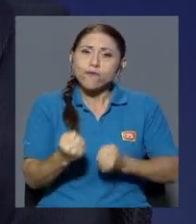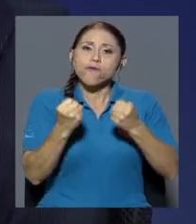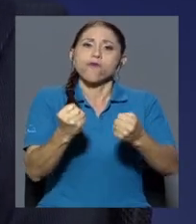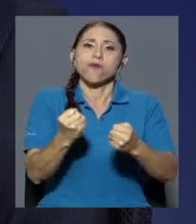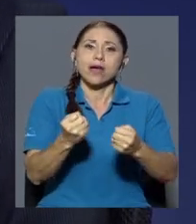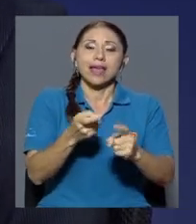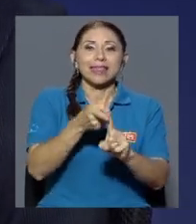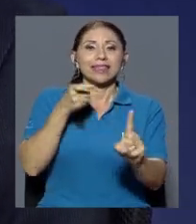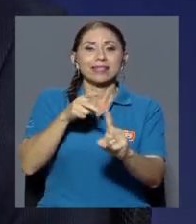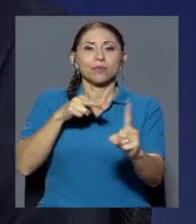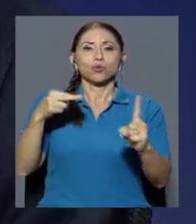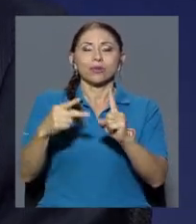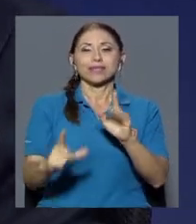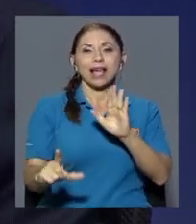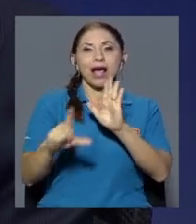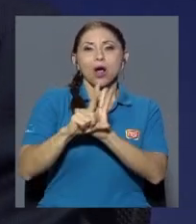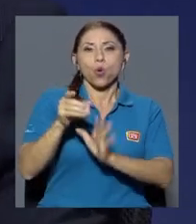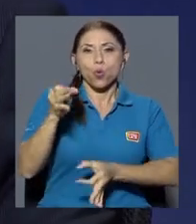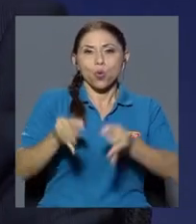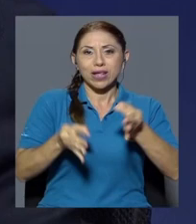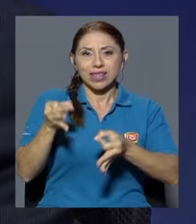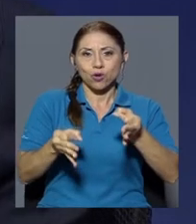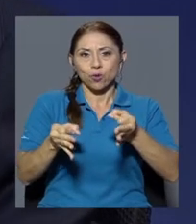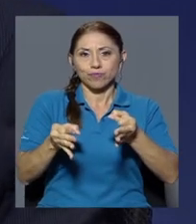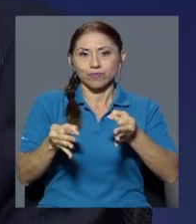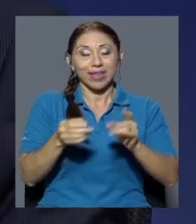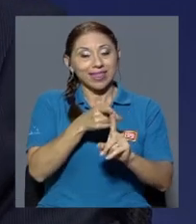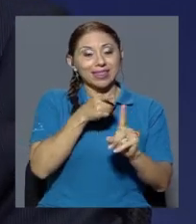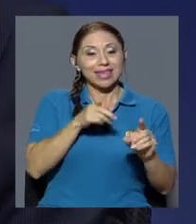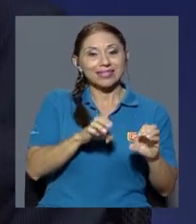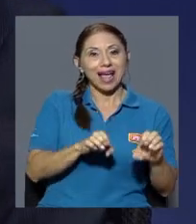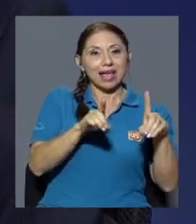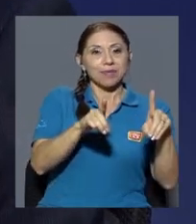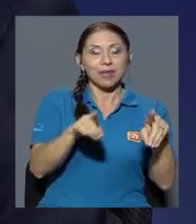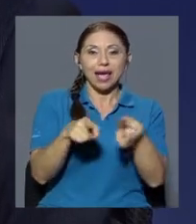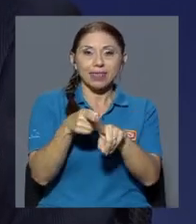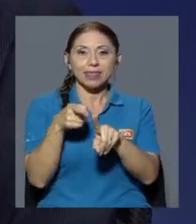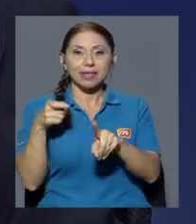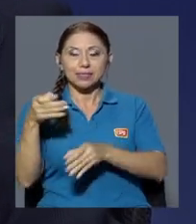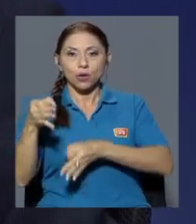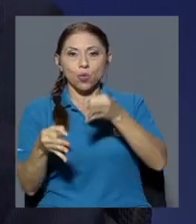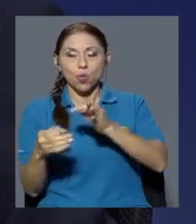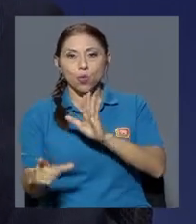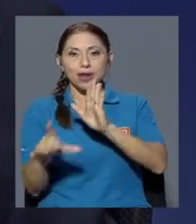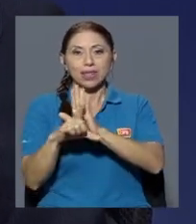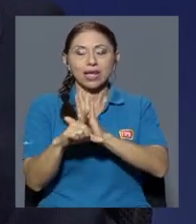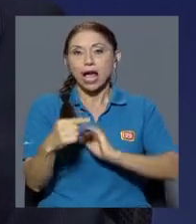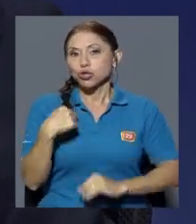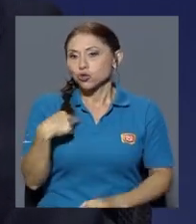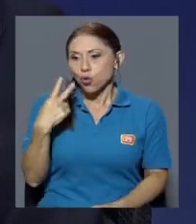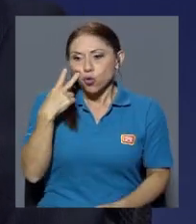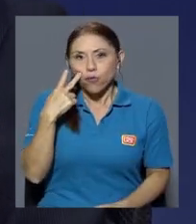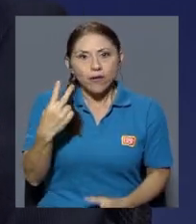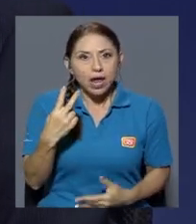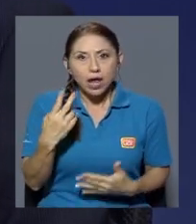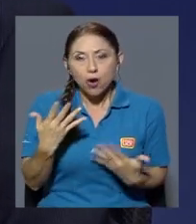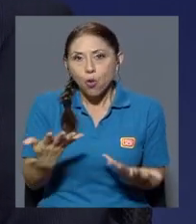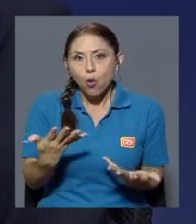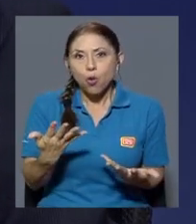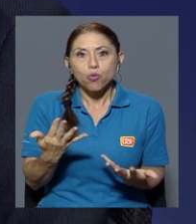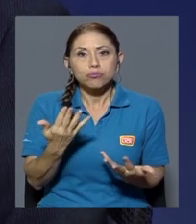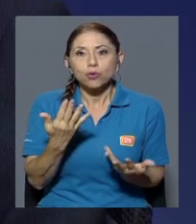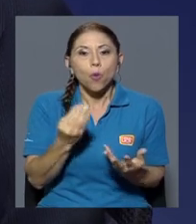vista jurídico verdad aquí desde la parte académica y también desde la parte jurídica no veo yo espacio para una resolución